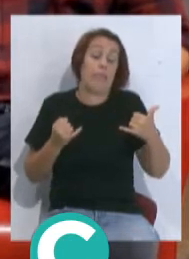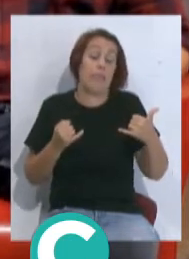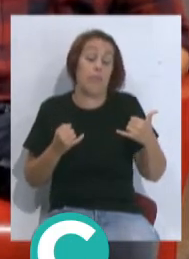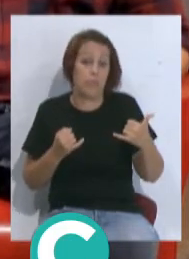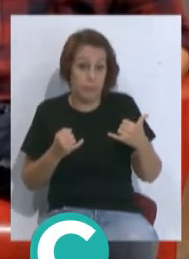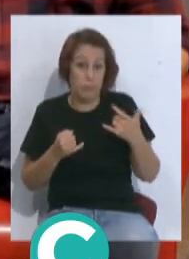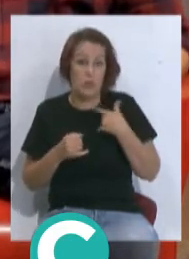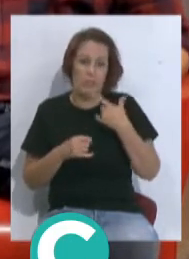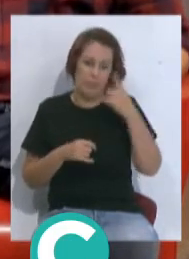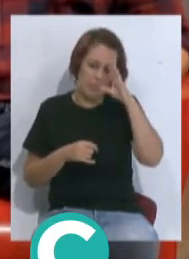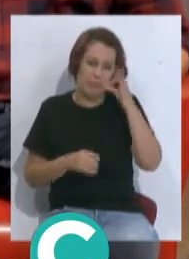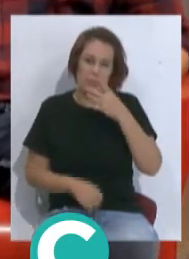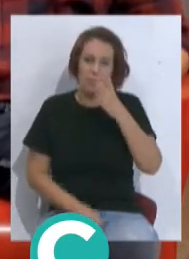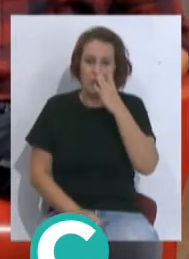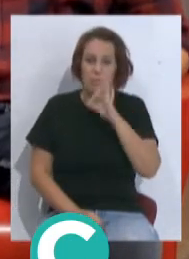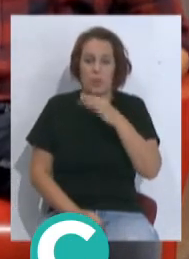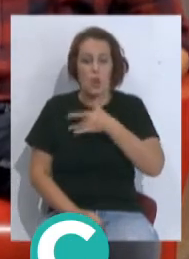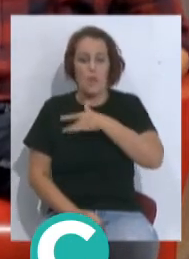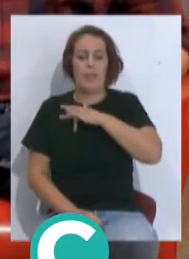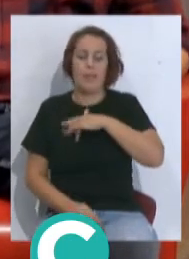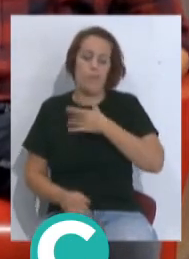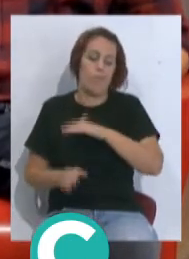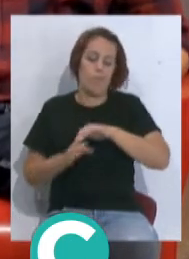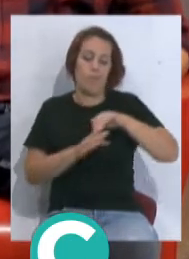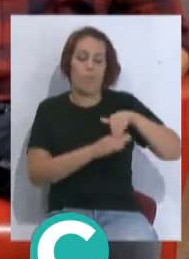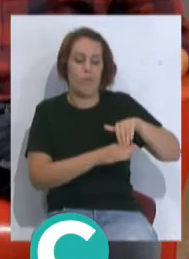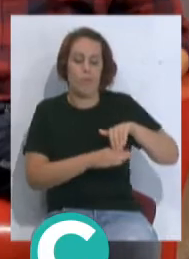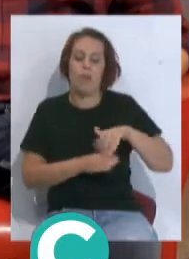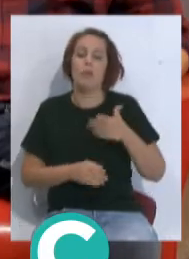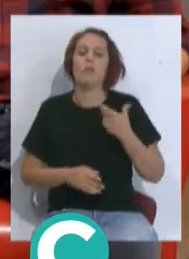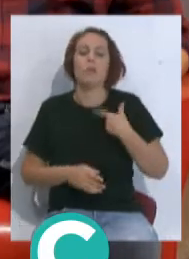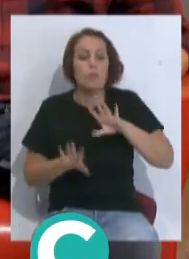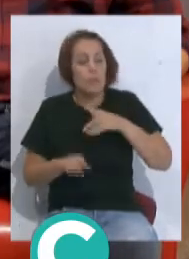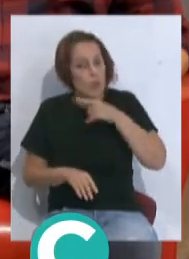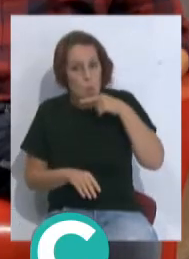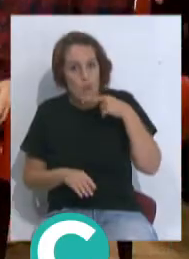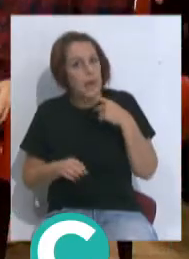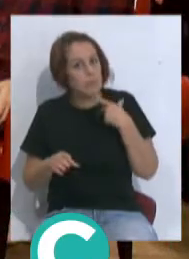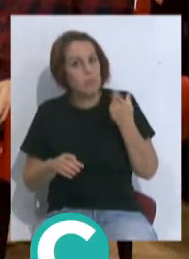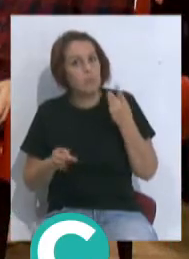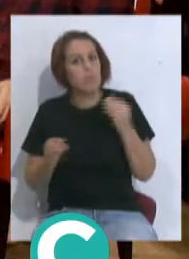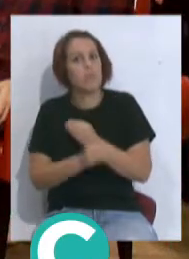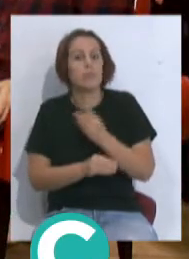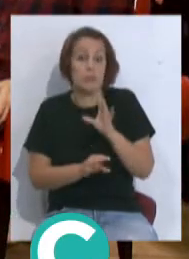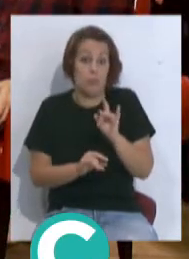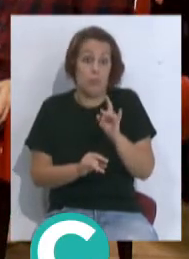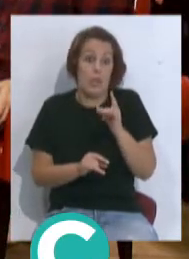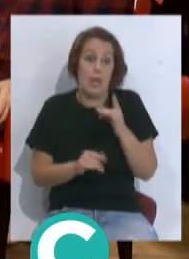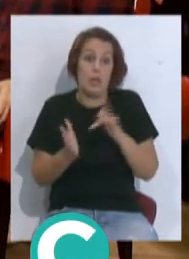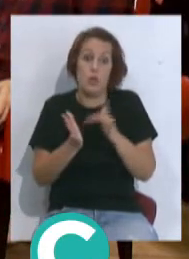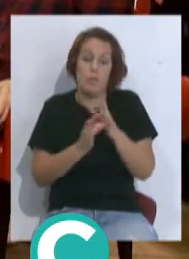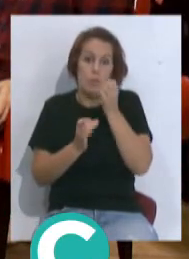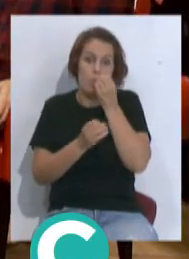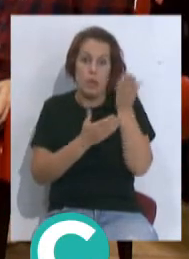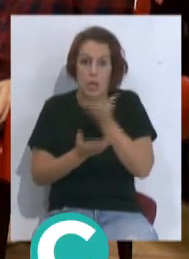carnaval o la parte romántica pasa a un segundo plano, aunque a nosotros nos duela y no estemos de acuerdo. No, además hay indicios. Por ejemplo, Jesús Bienvenido no salió